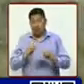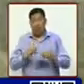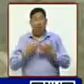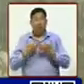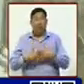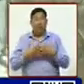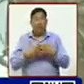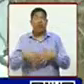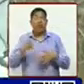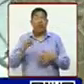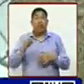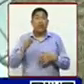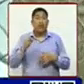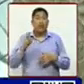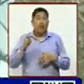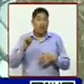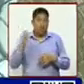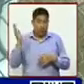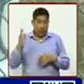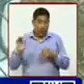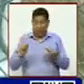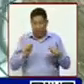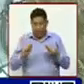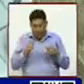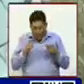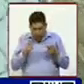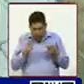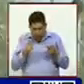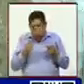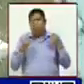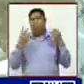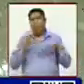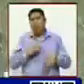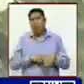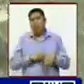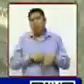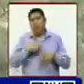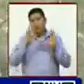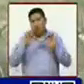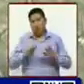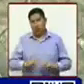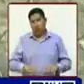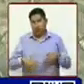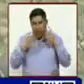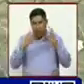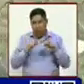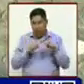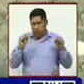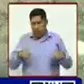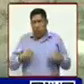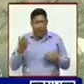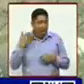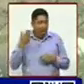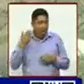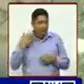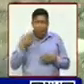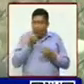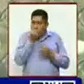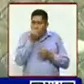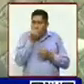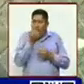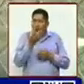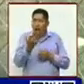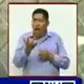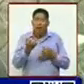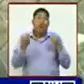presa Misikuni. Y este lector permite hacer el pronóstico justamente de la temporada de lluvias, ver el sistema de calor, la humedad y